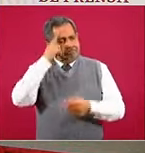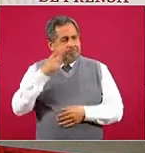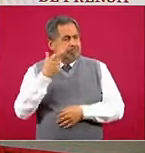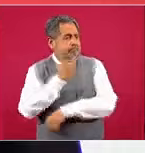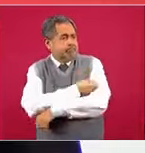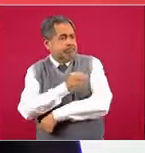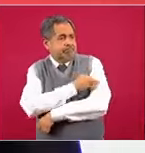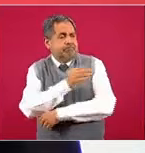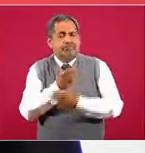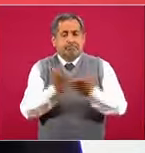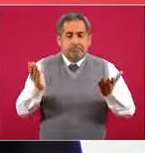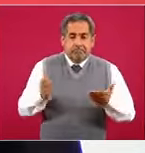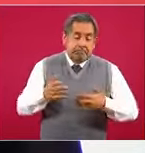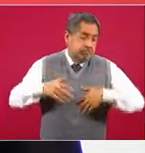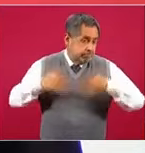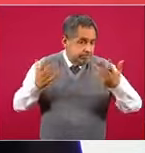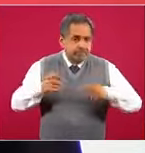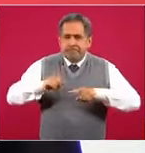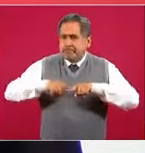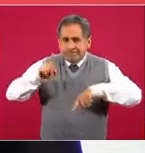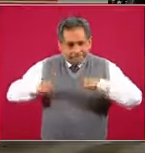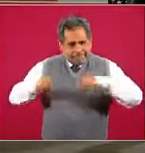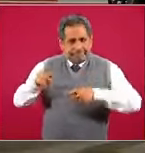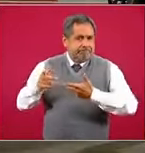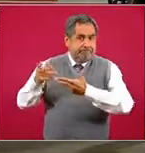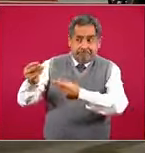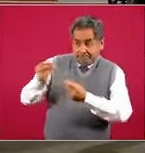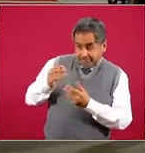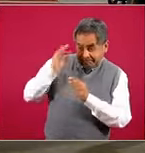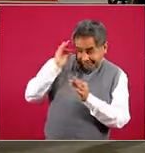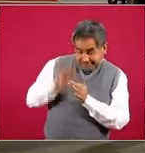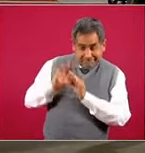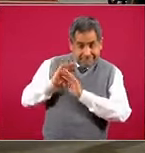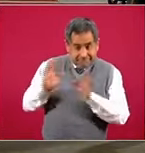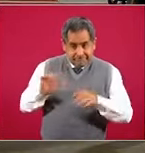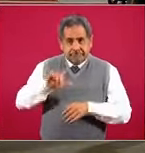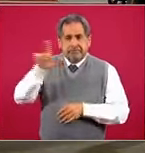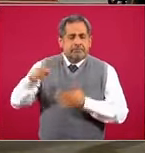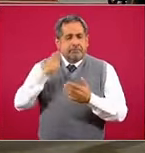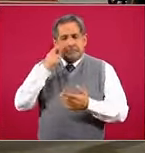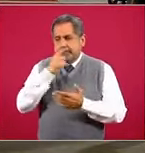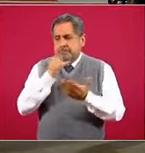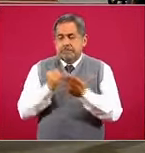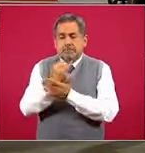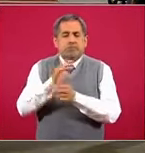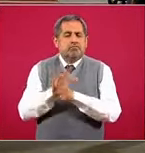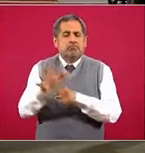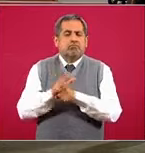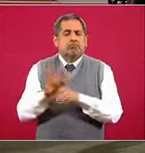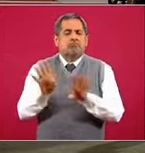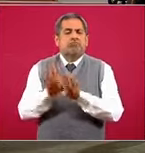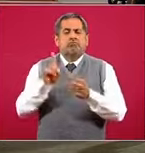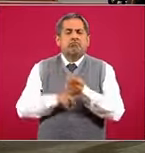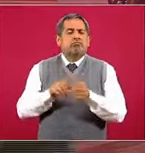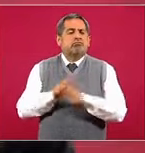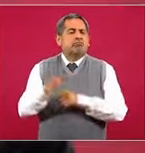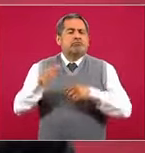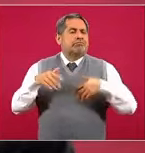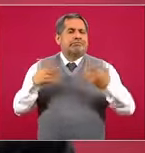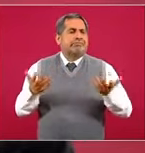vacuna y, por lo tanto, en base a esa utilidad, entonces, definir finalmente